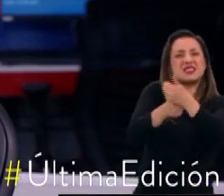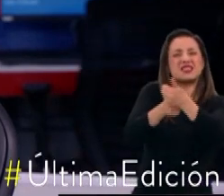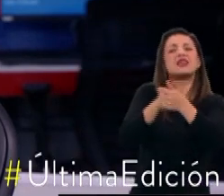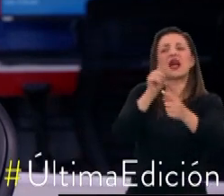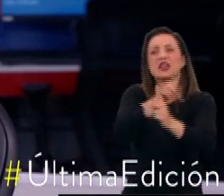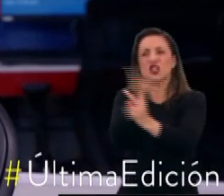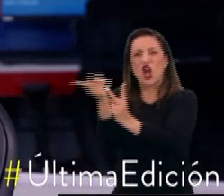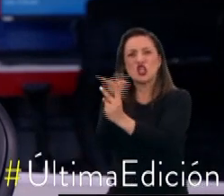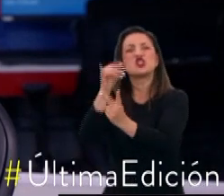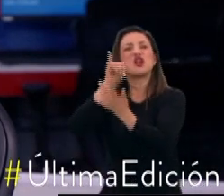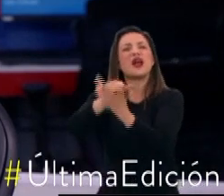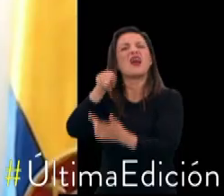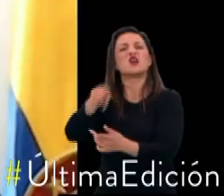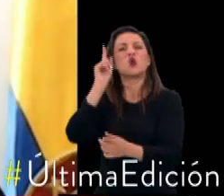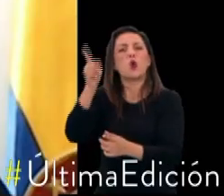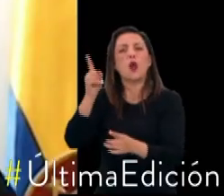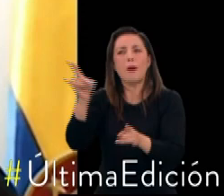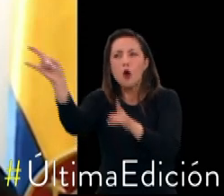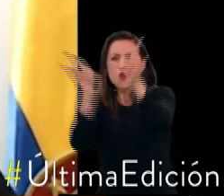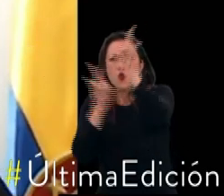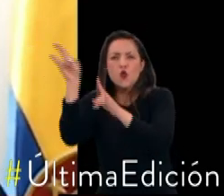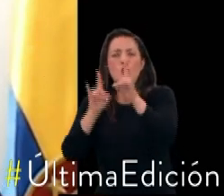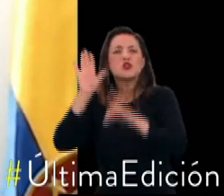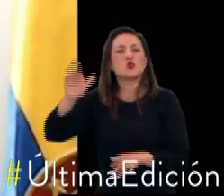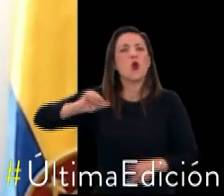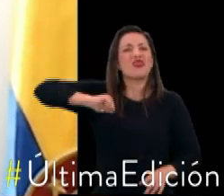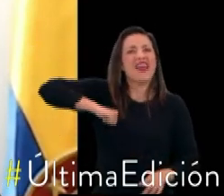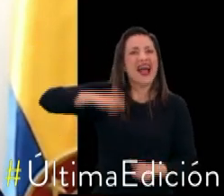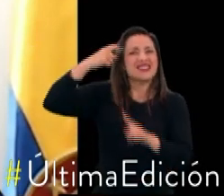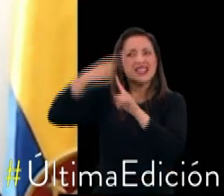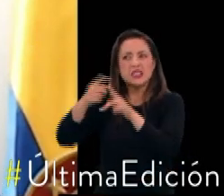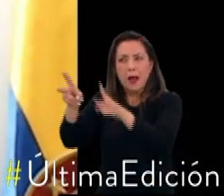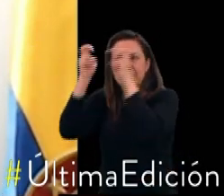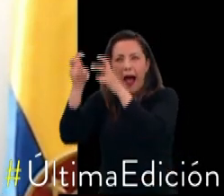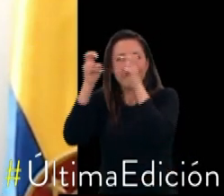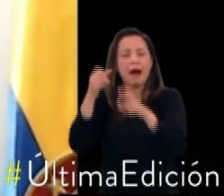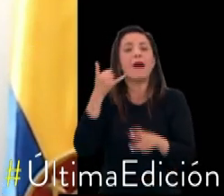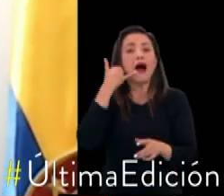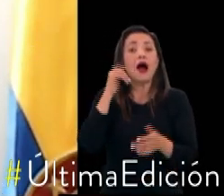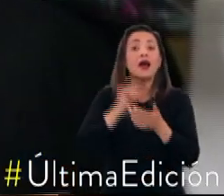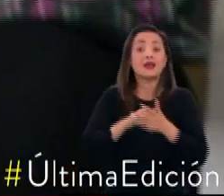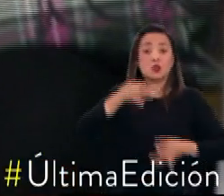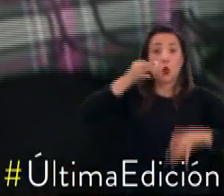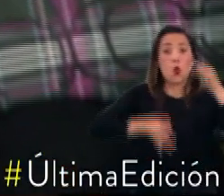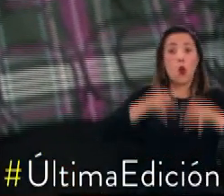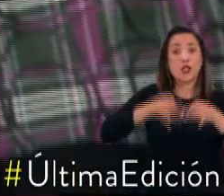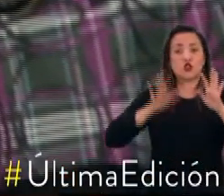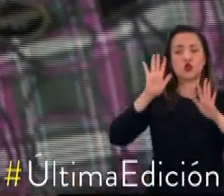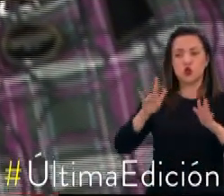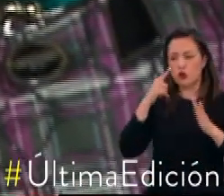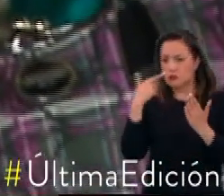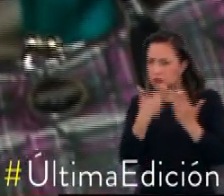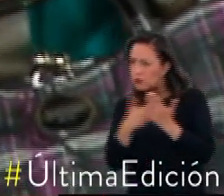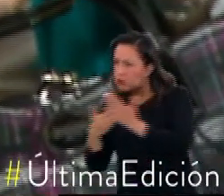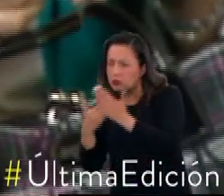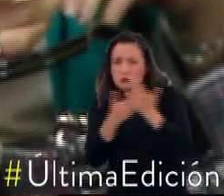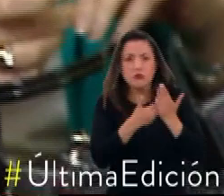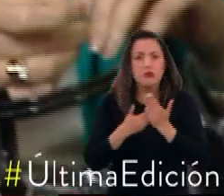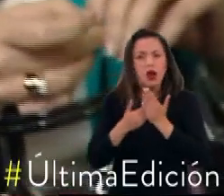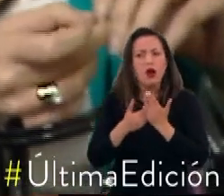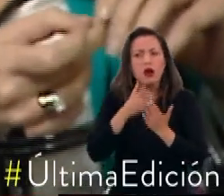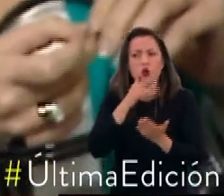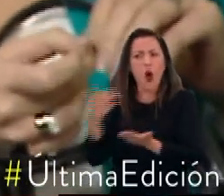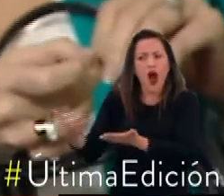las llamadas chuzadas del DAS. El juez 56, con funciones de conocimiento, consideró que la fiscalía no aportó pruebas que vincularan a